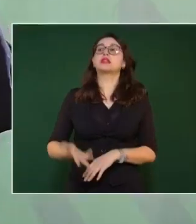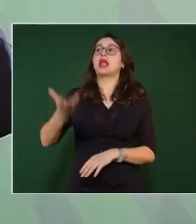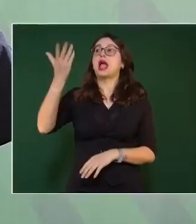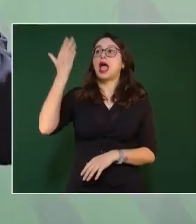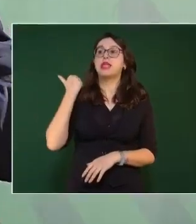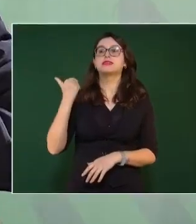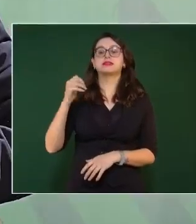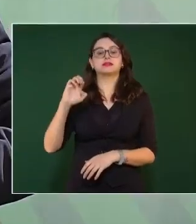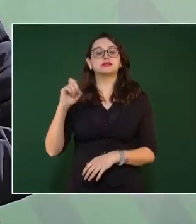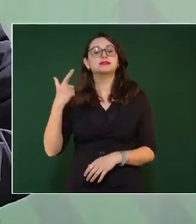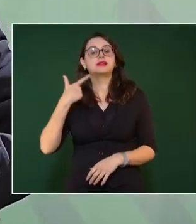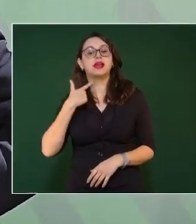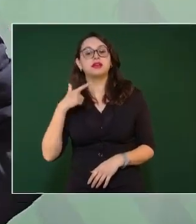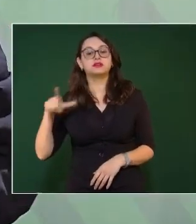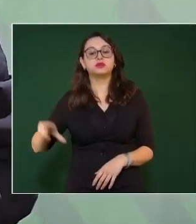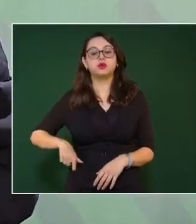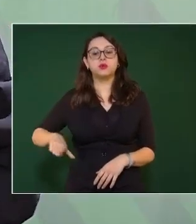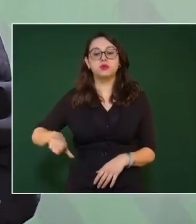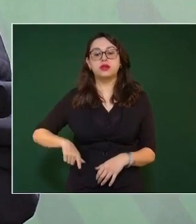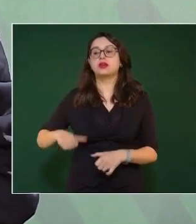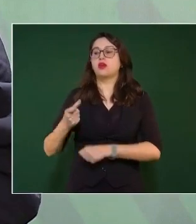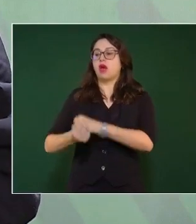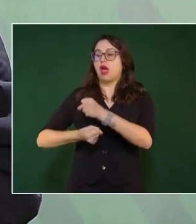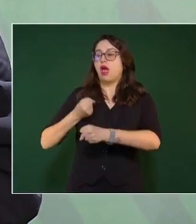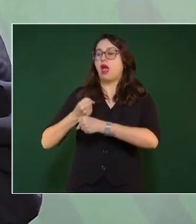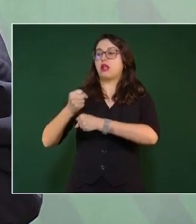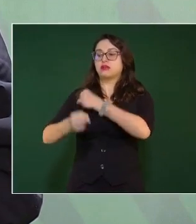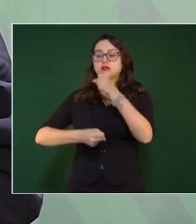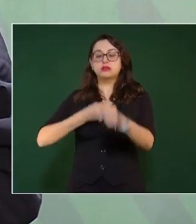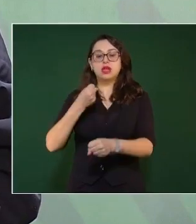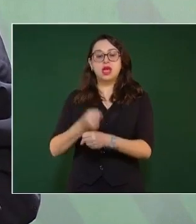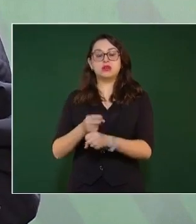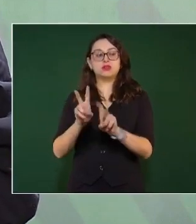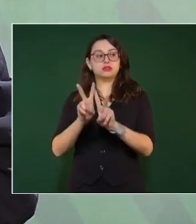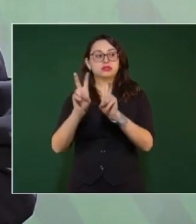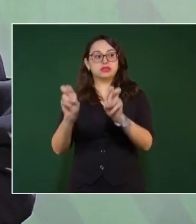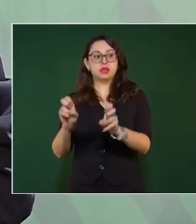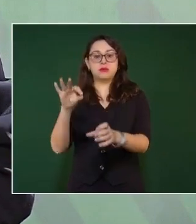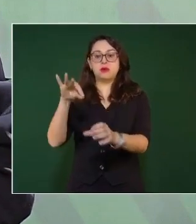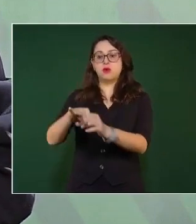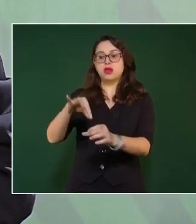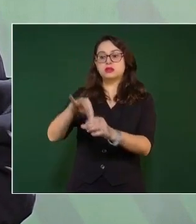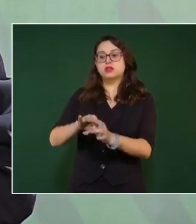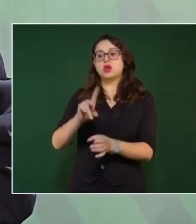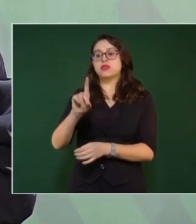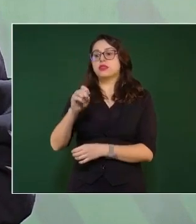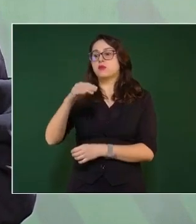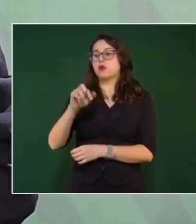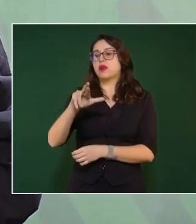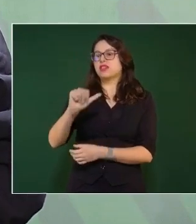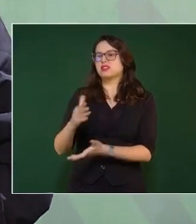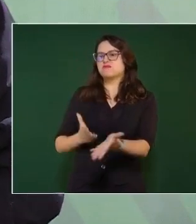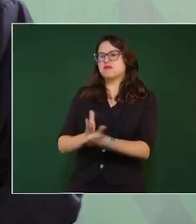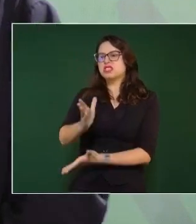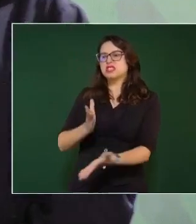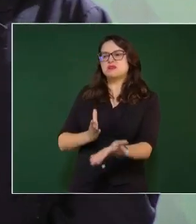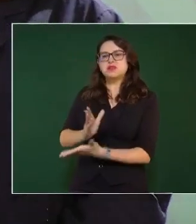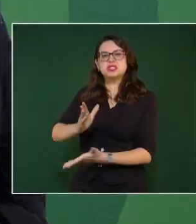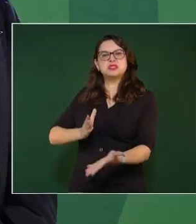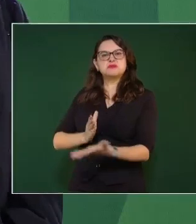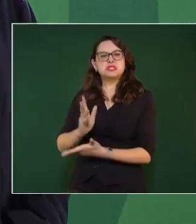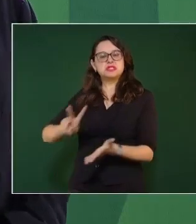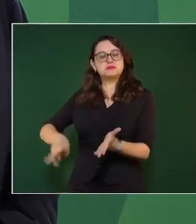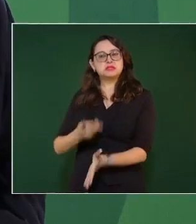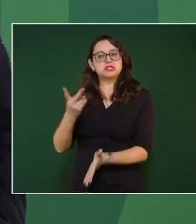por siglos la antidemocracia en nuestro país, como